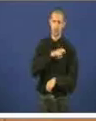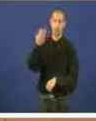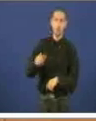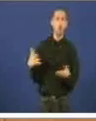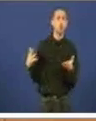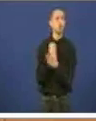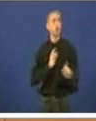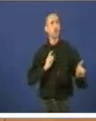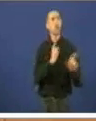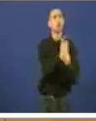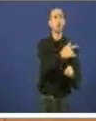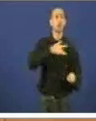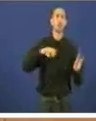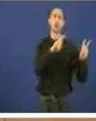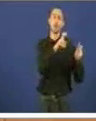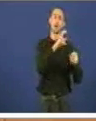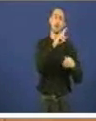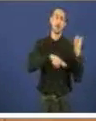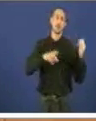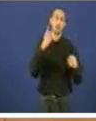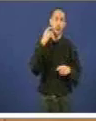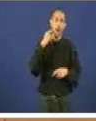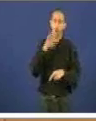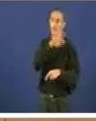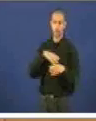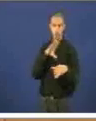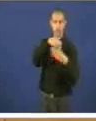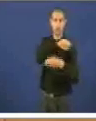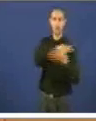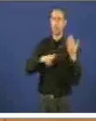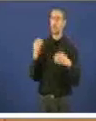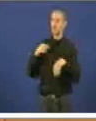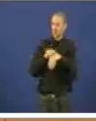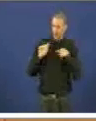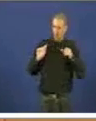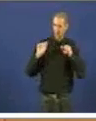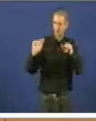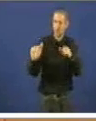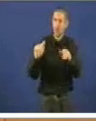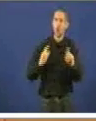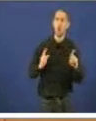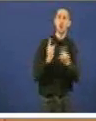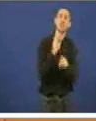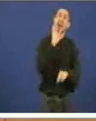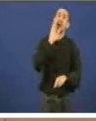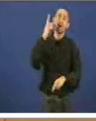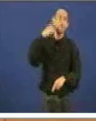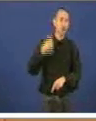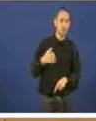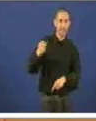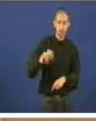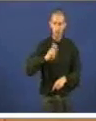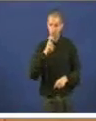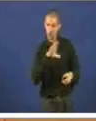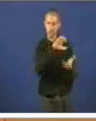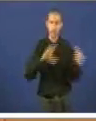Galicia Banco, que pretende manter unha sede en Galicia. E simultáneamente están vostedes en contra de que o Banco Pastor, que se fusiona con outra entidade, poida